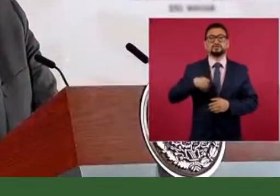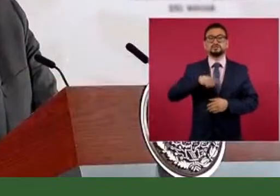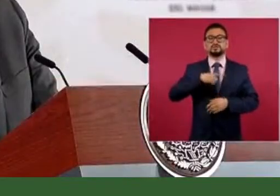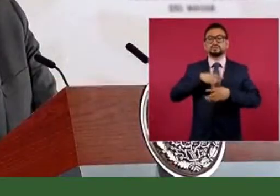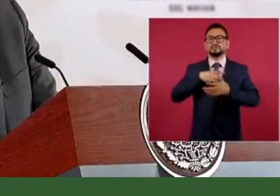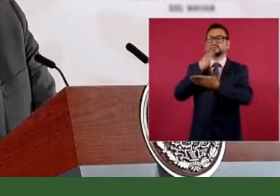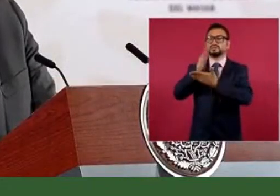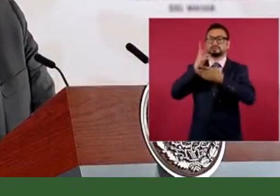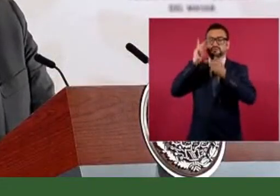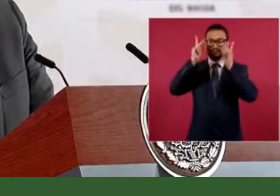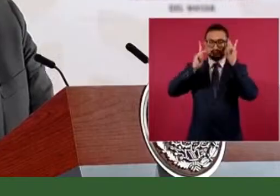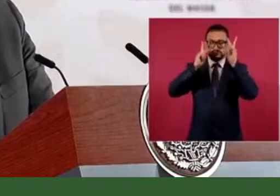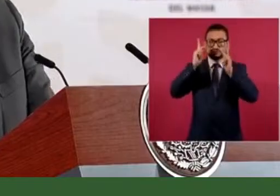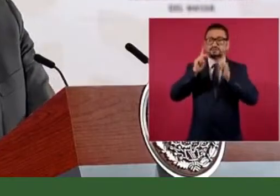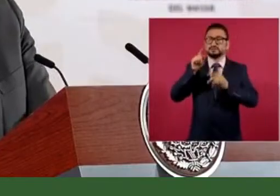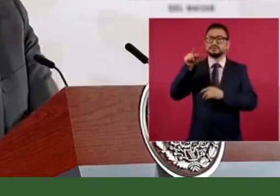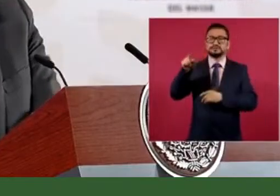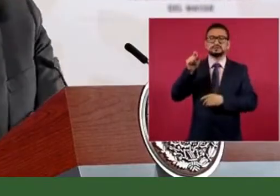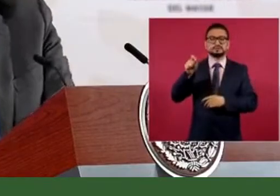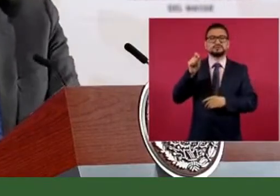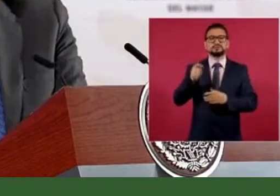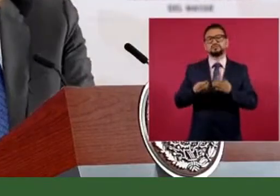visitar la